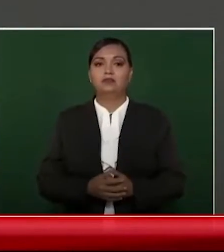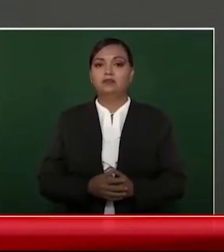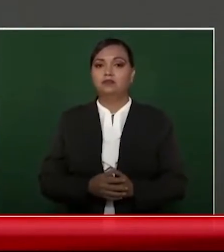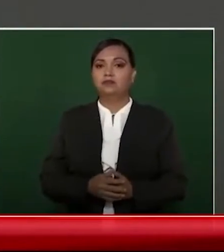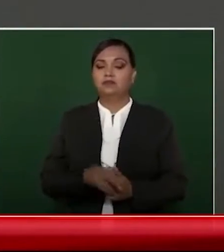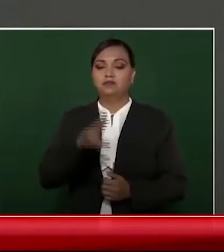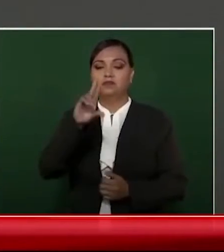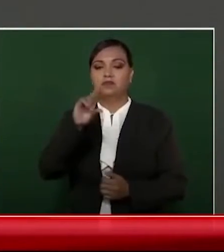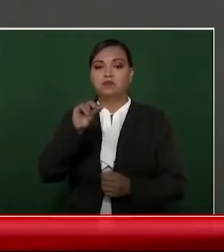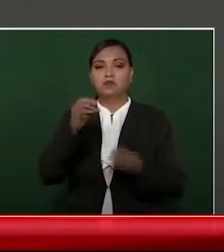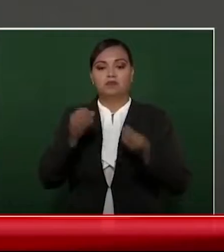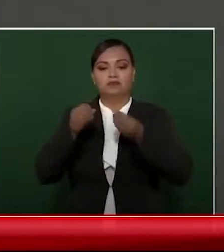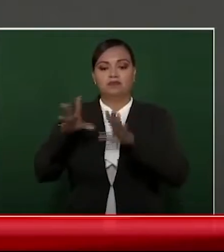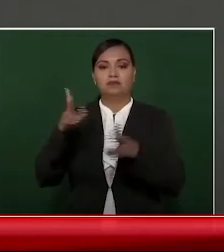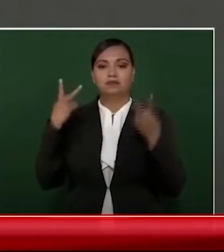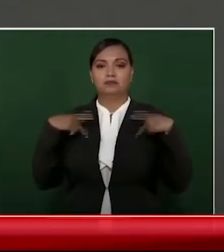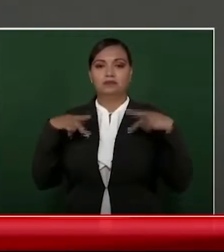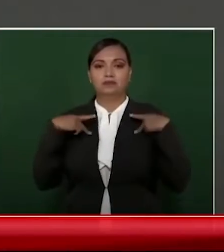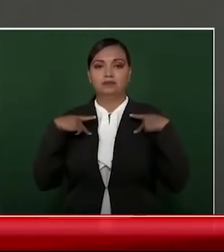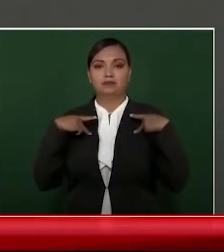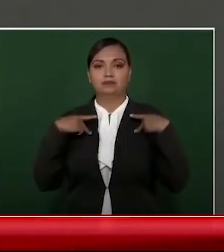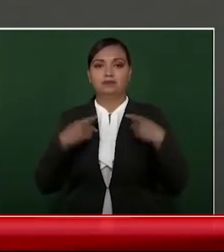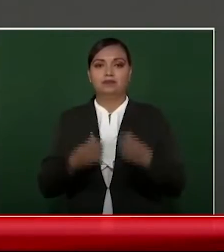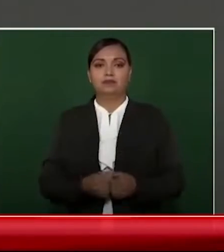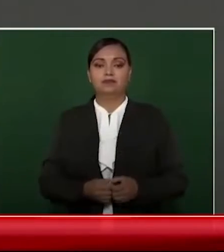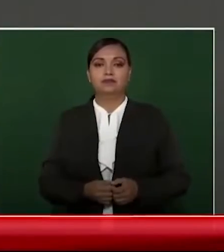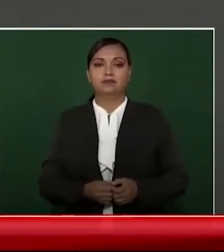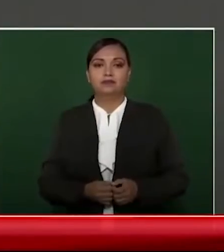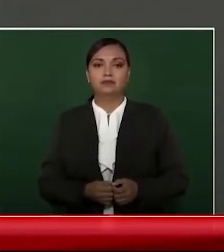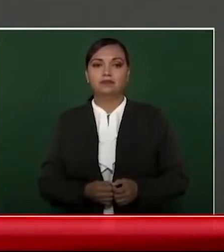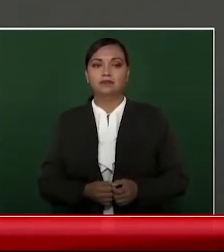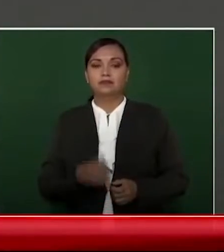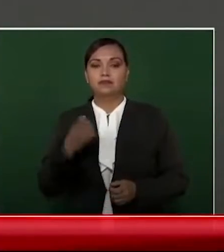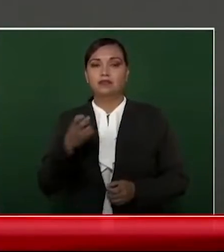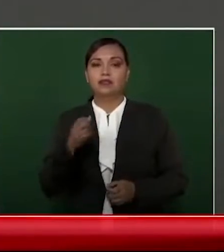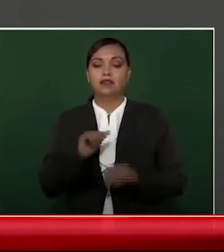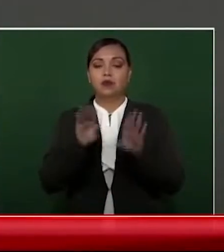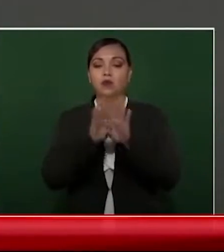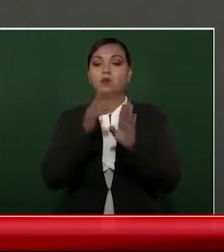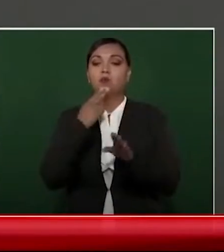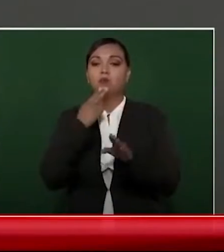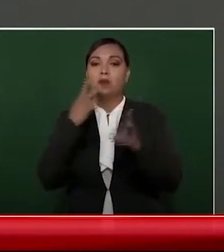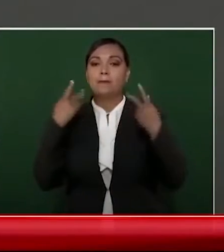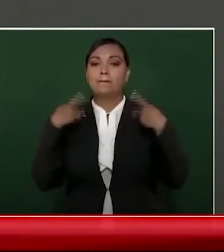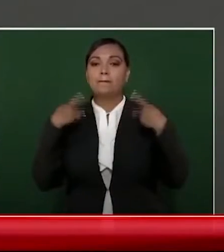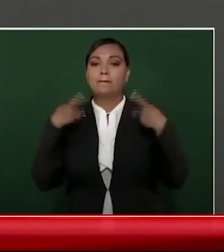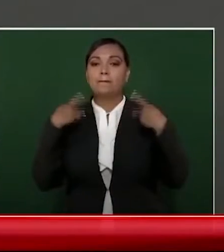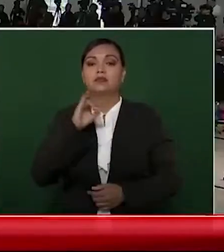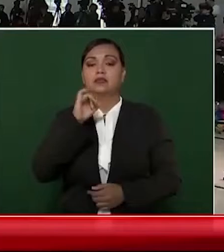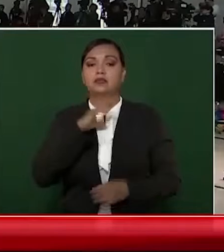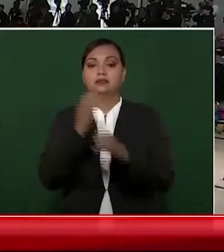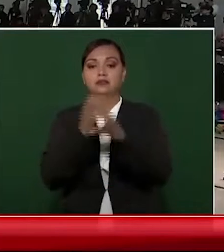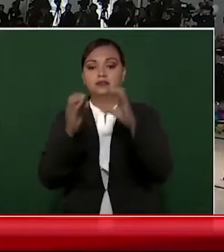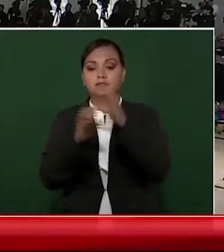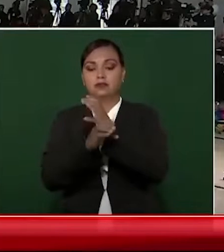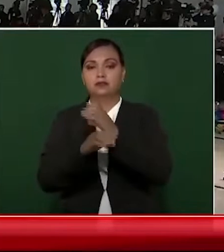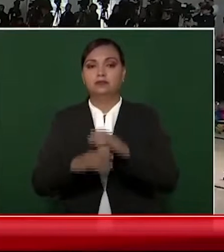no se abandonó a la gente en la aplicación de programas de bienestar.